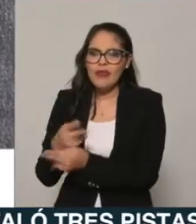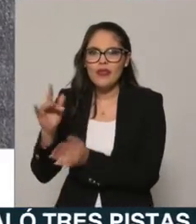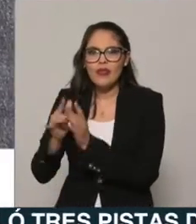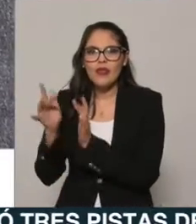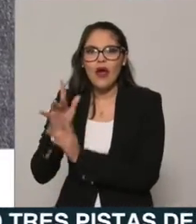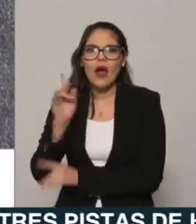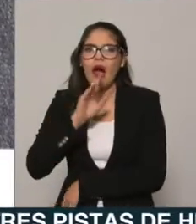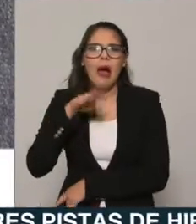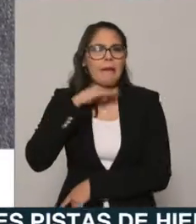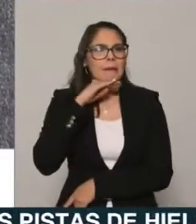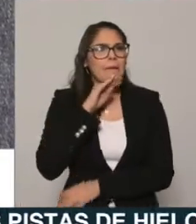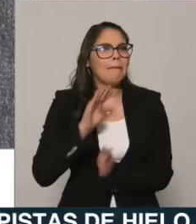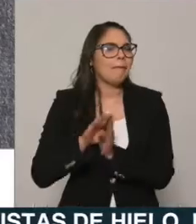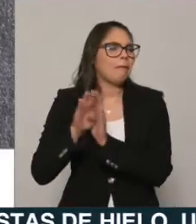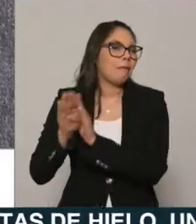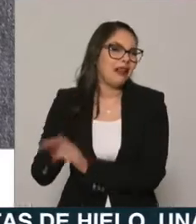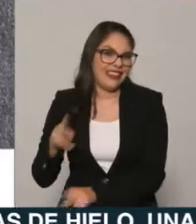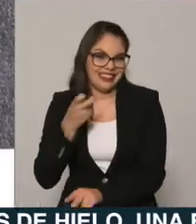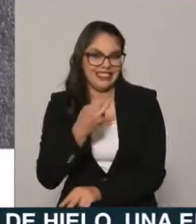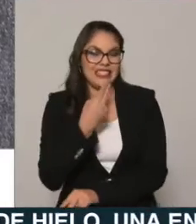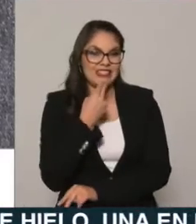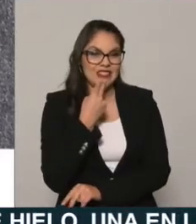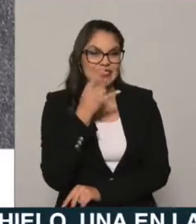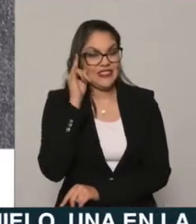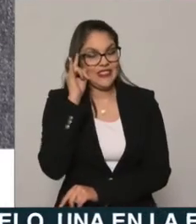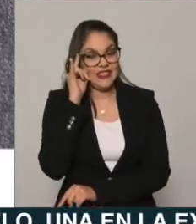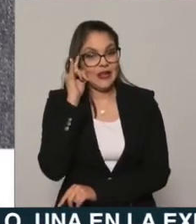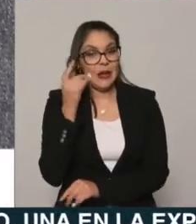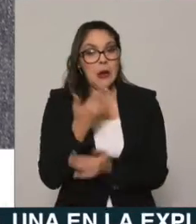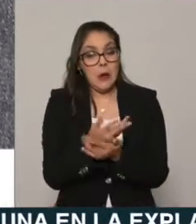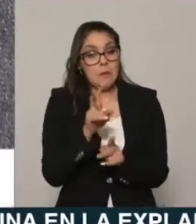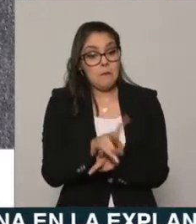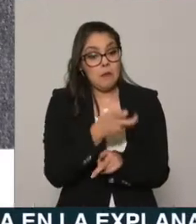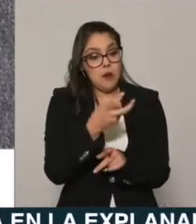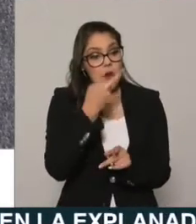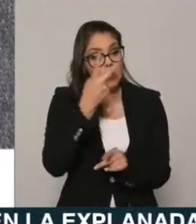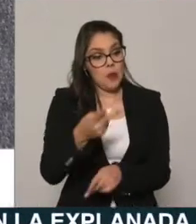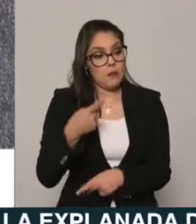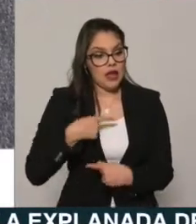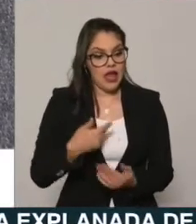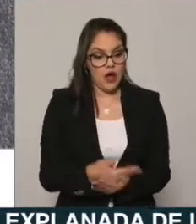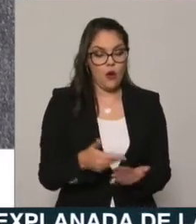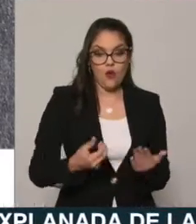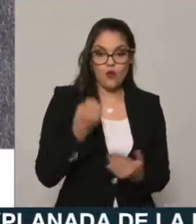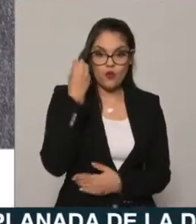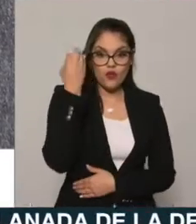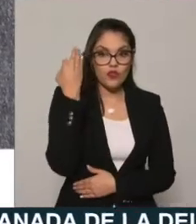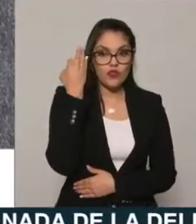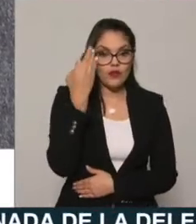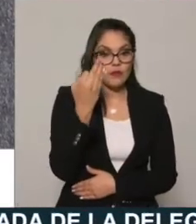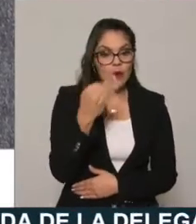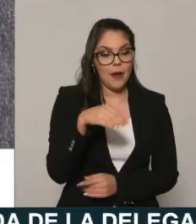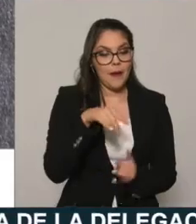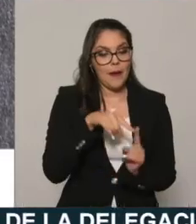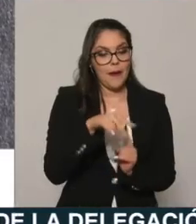esto, pues traen a dos personas de nuestro tiempo, a Mariana y a su padre,